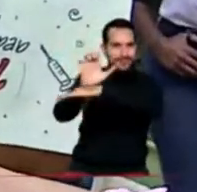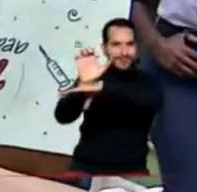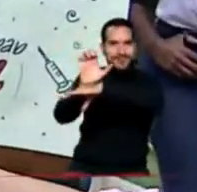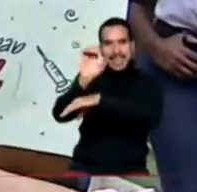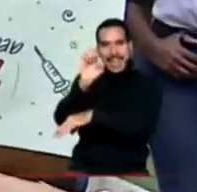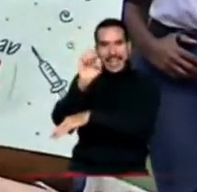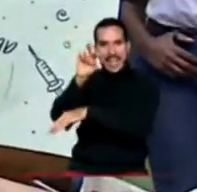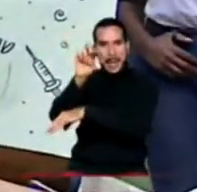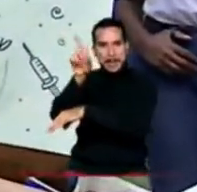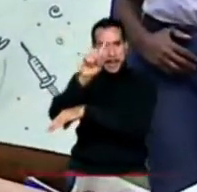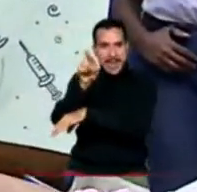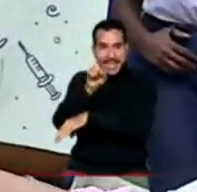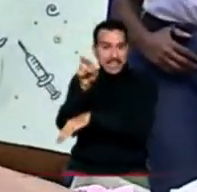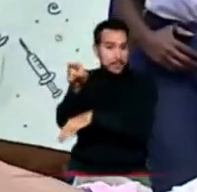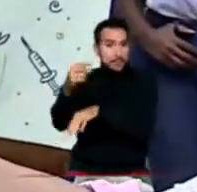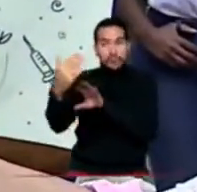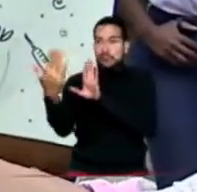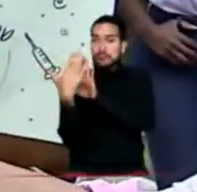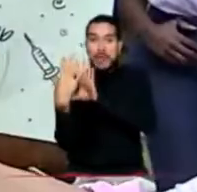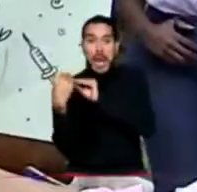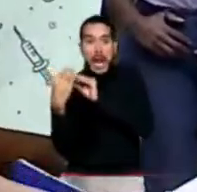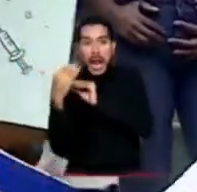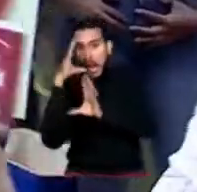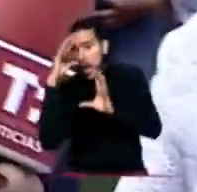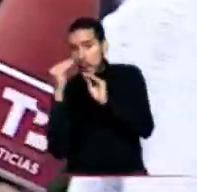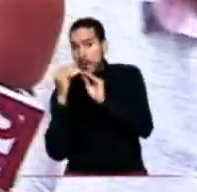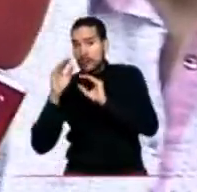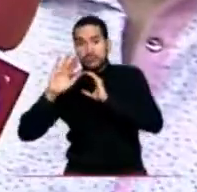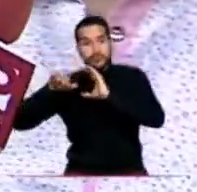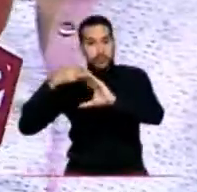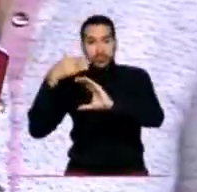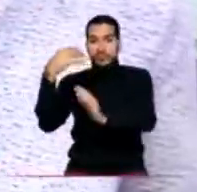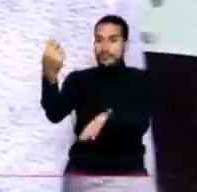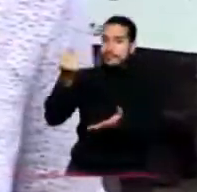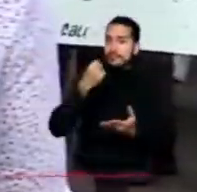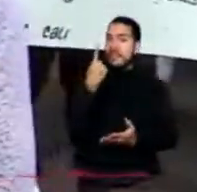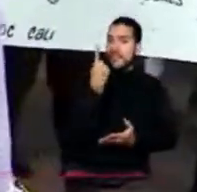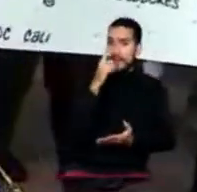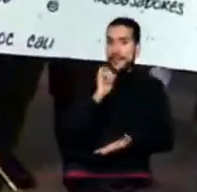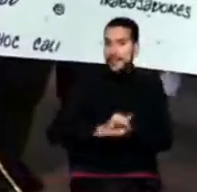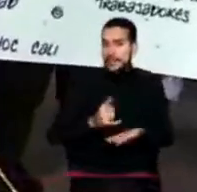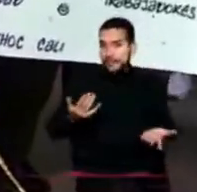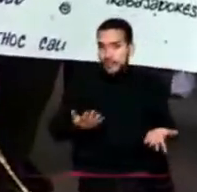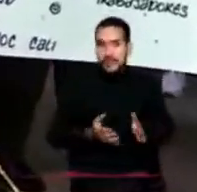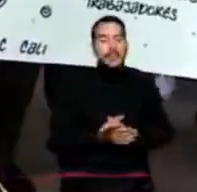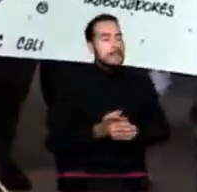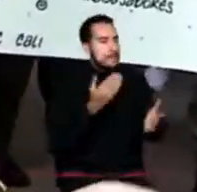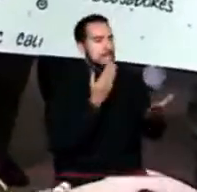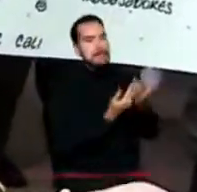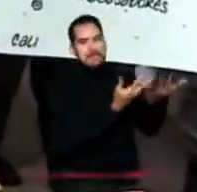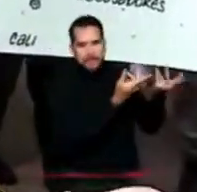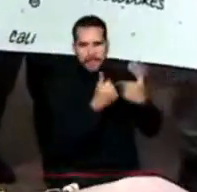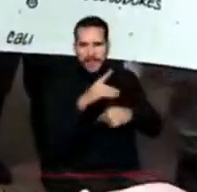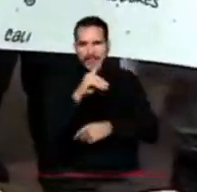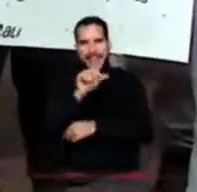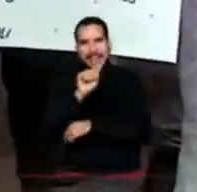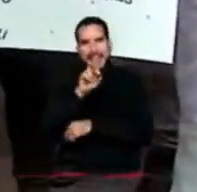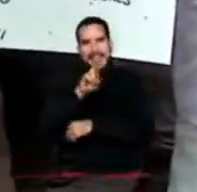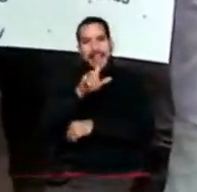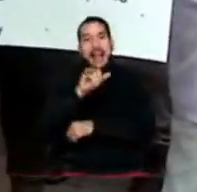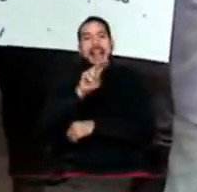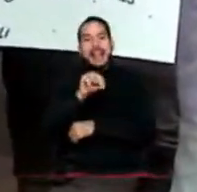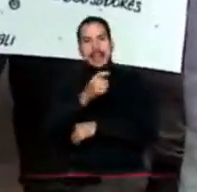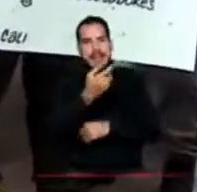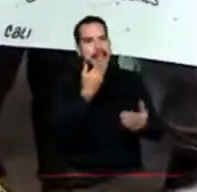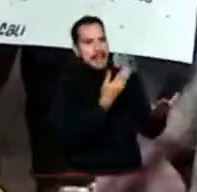cuenta que la administración presenta. Muchísimas gracias, Darlene. Rápidamente señalamos que esta es la hora